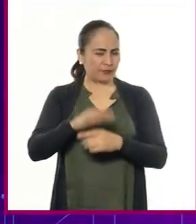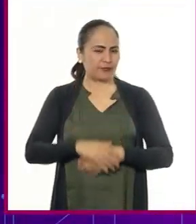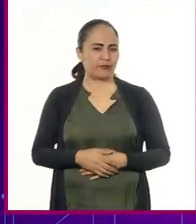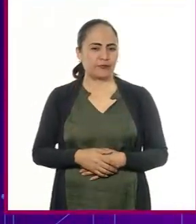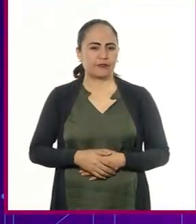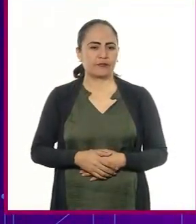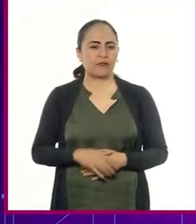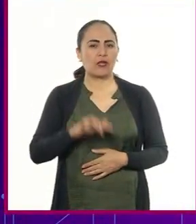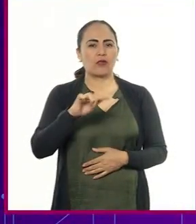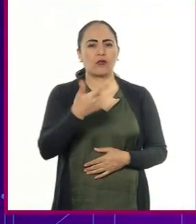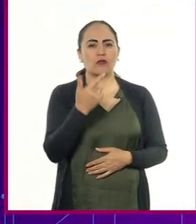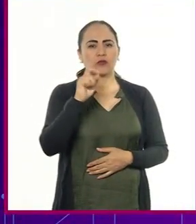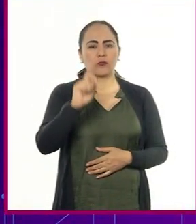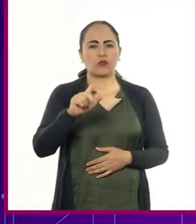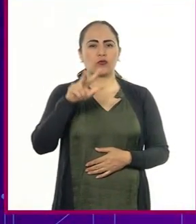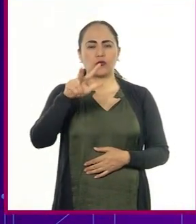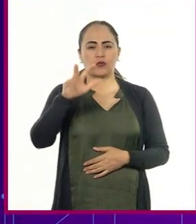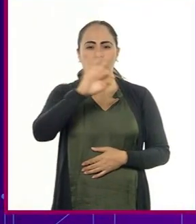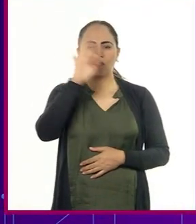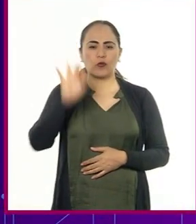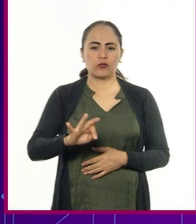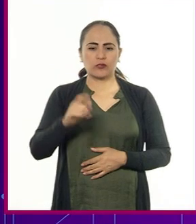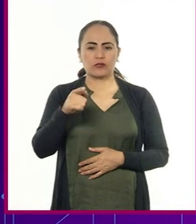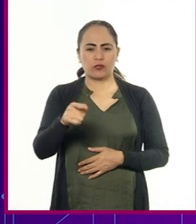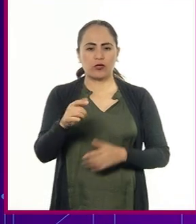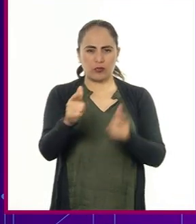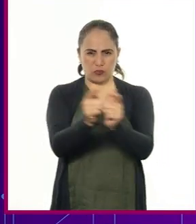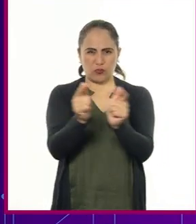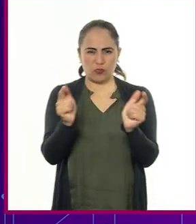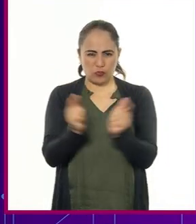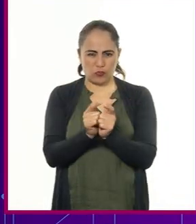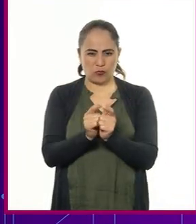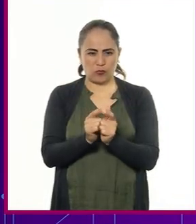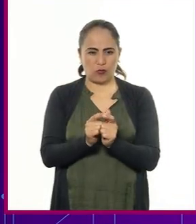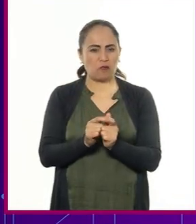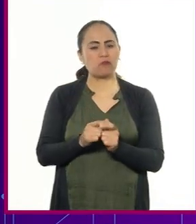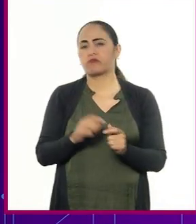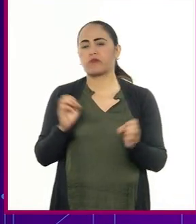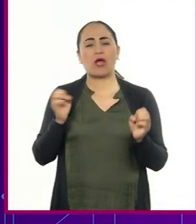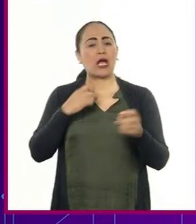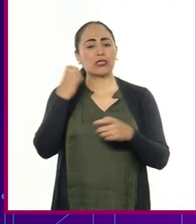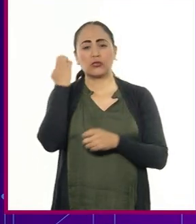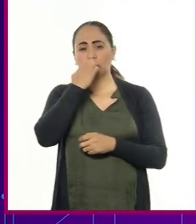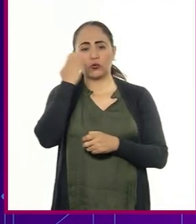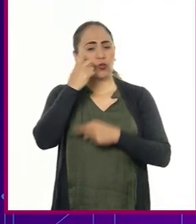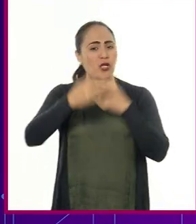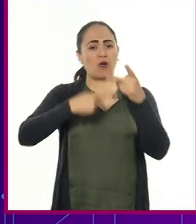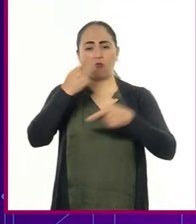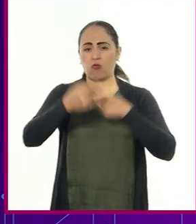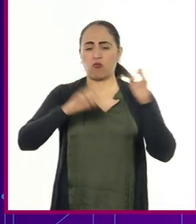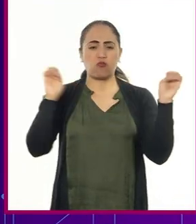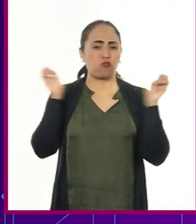El 12.8% de este grupo no tiene escolaridad. El